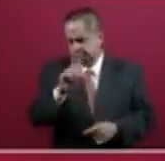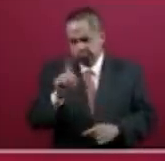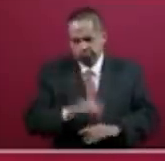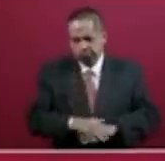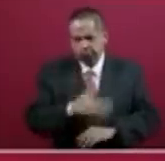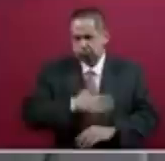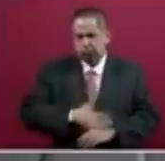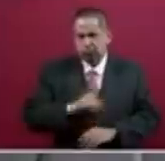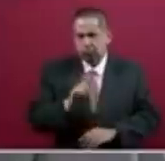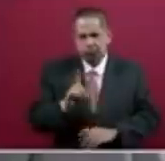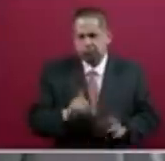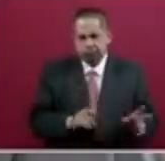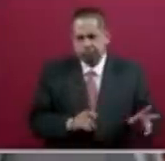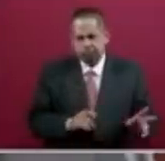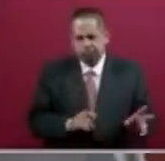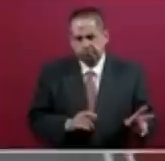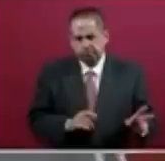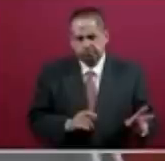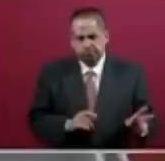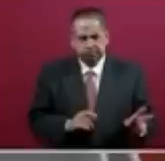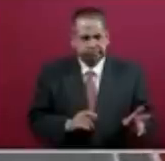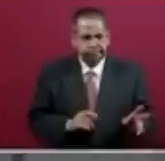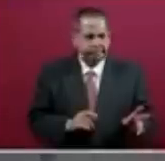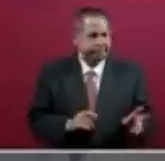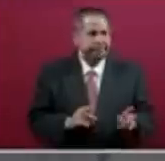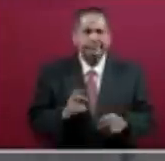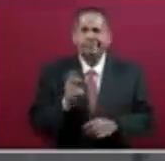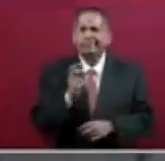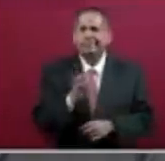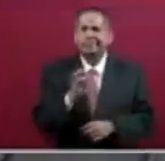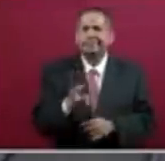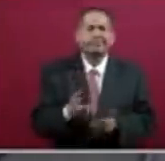eso es